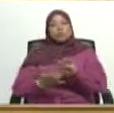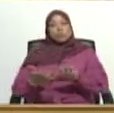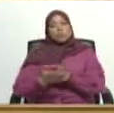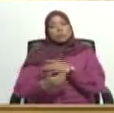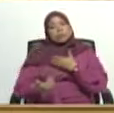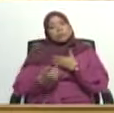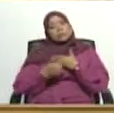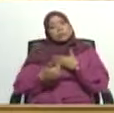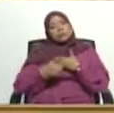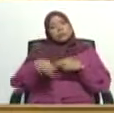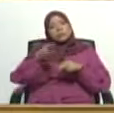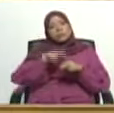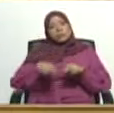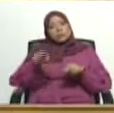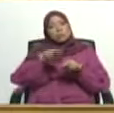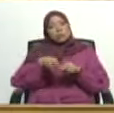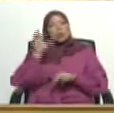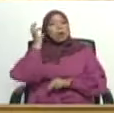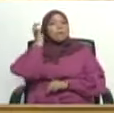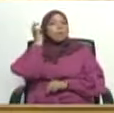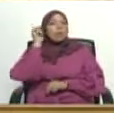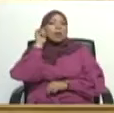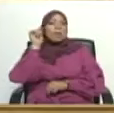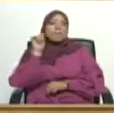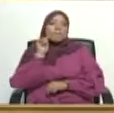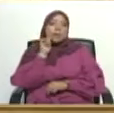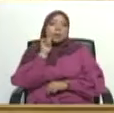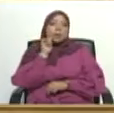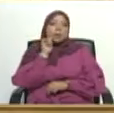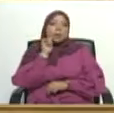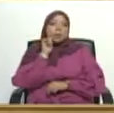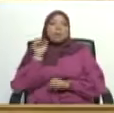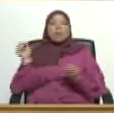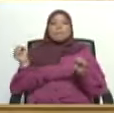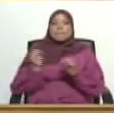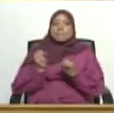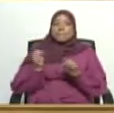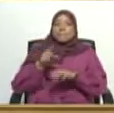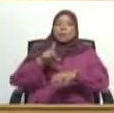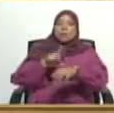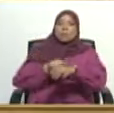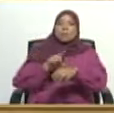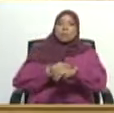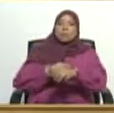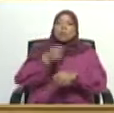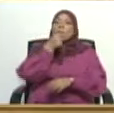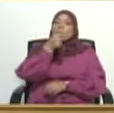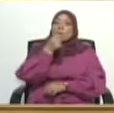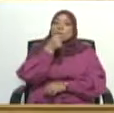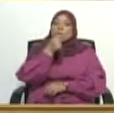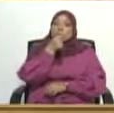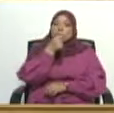contra niñas, contra mujeres embarazadas, contra médicos, contra periodistas,